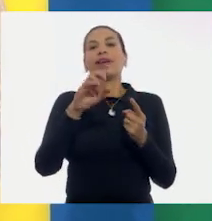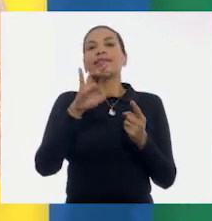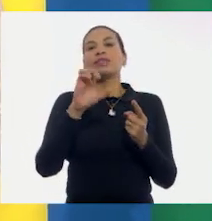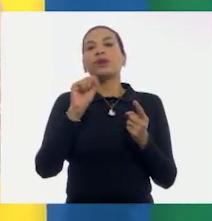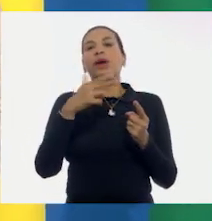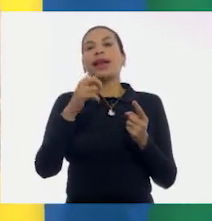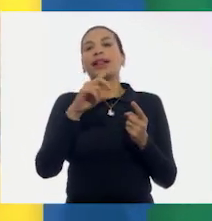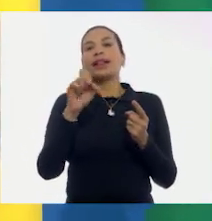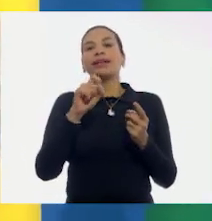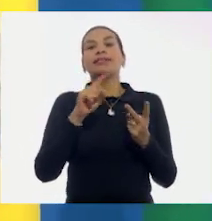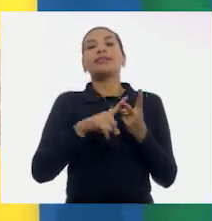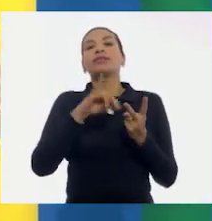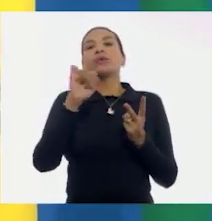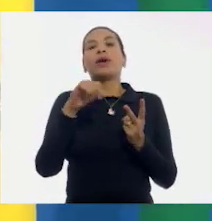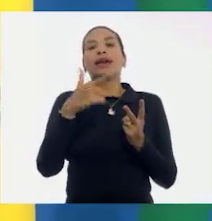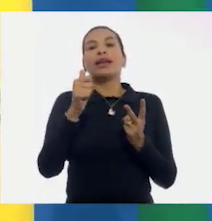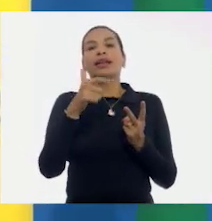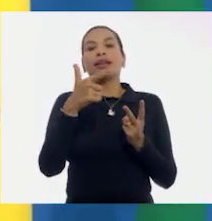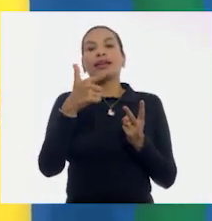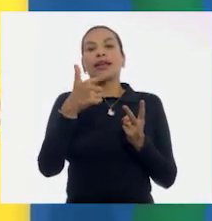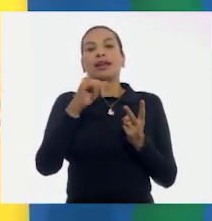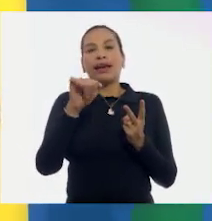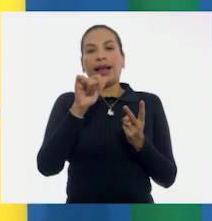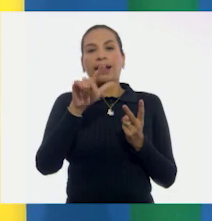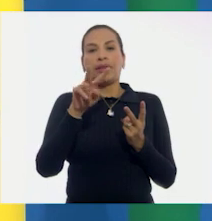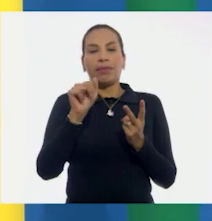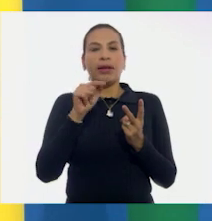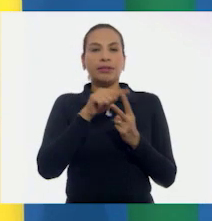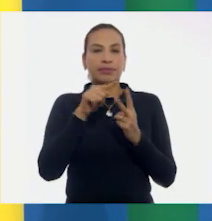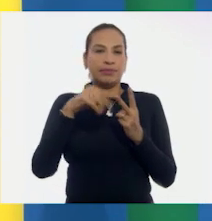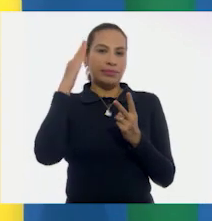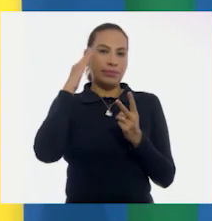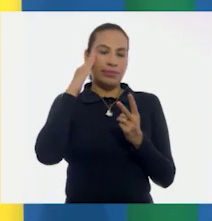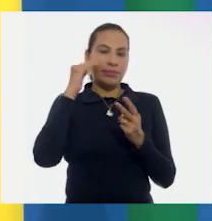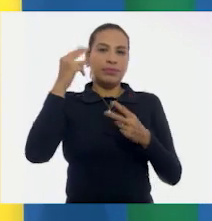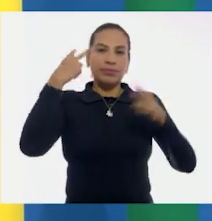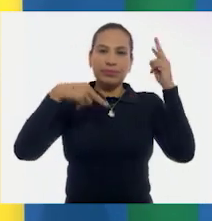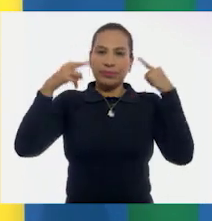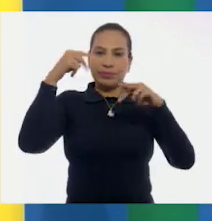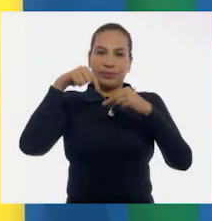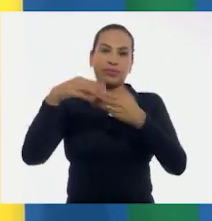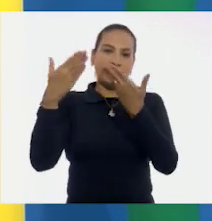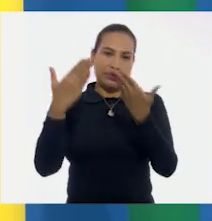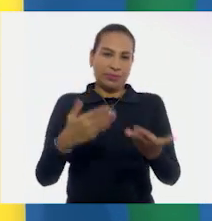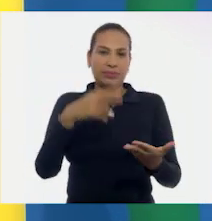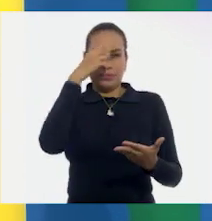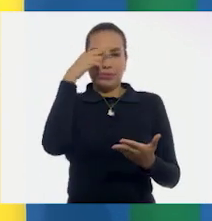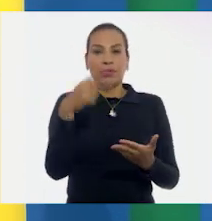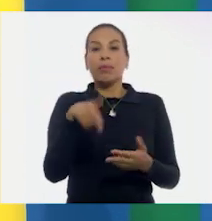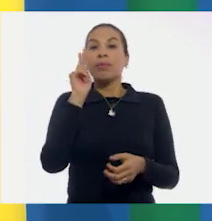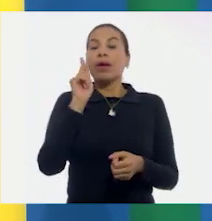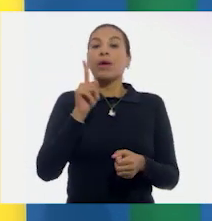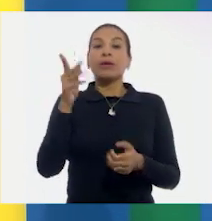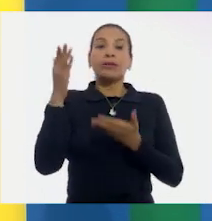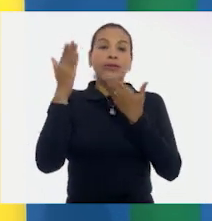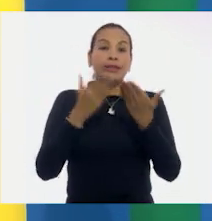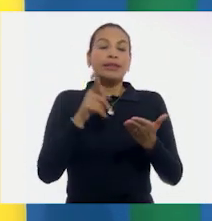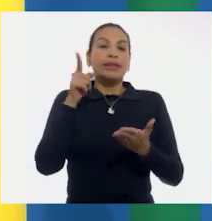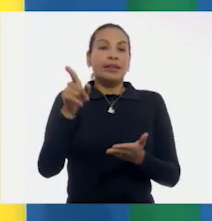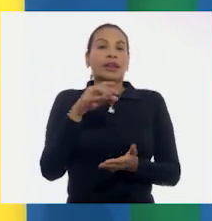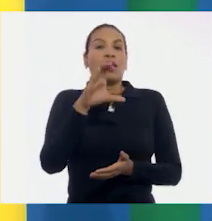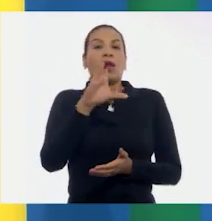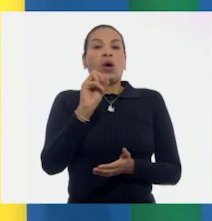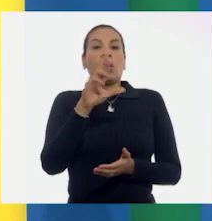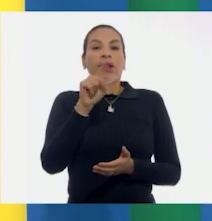Hernández de Córdoba y Juan de Grijalva encabezaron las expediciones hacia nuestro país, pero sería la expedición de Hernán